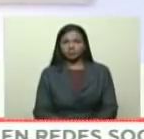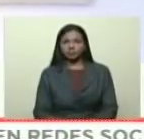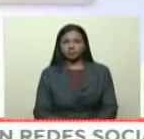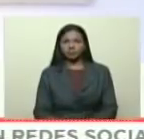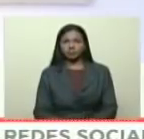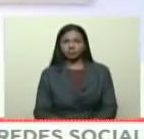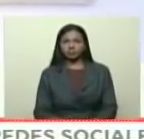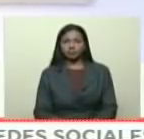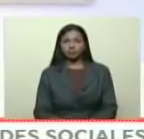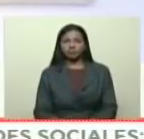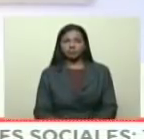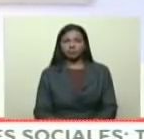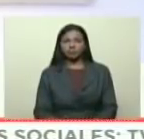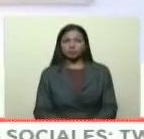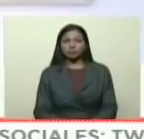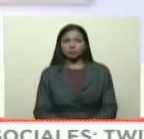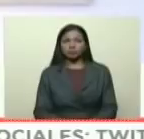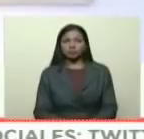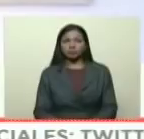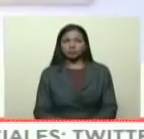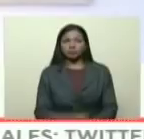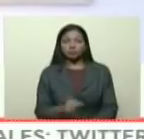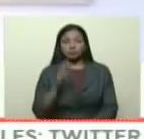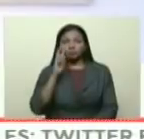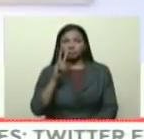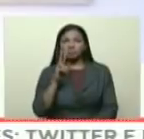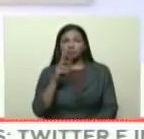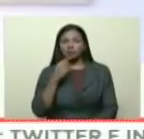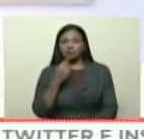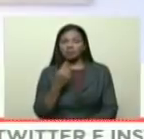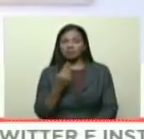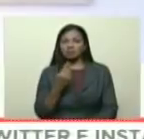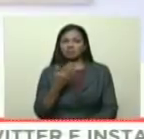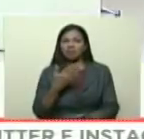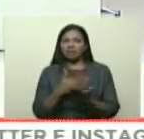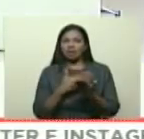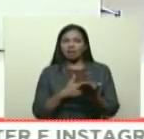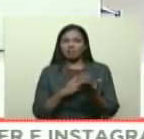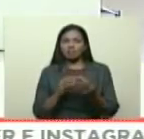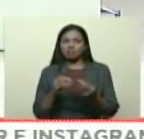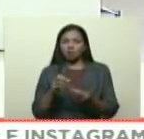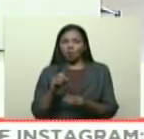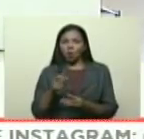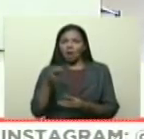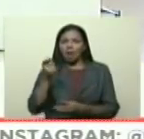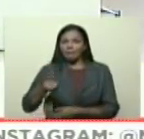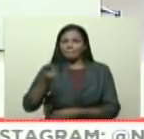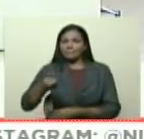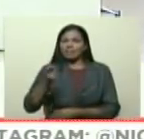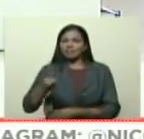Correcto. Aquí fíjate, tiene que ver con lo que yo decía, la inversión.